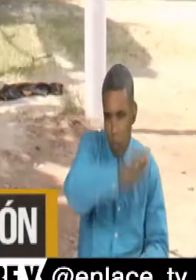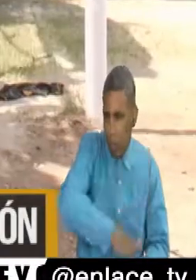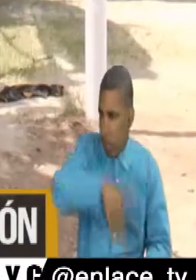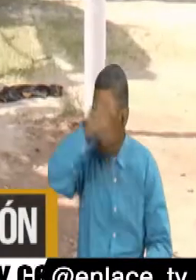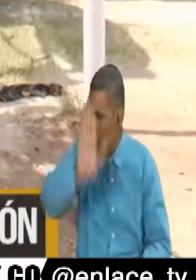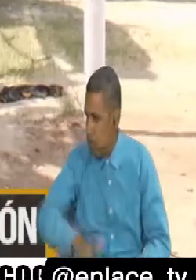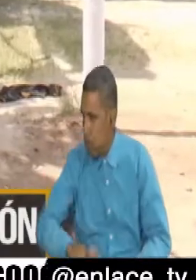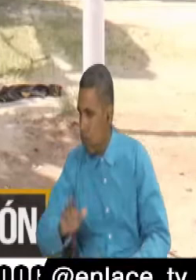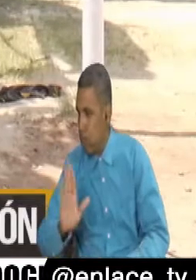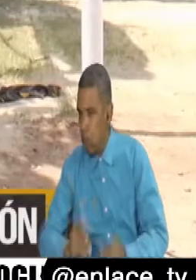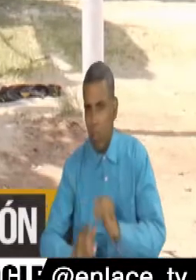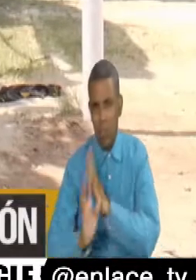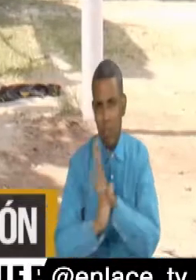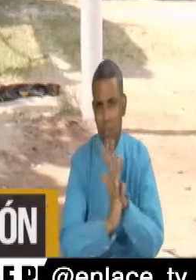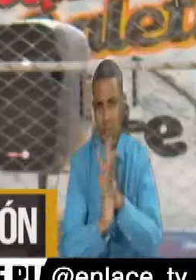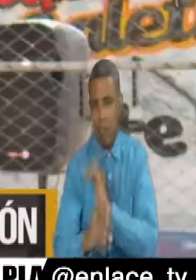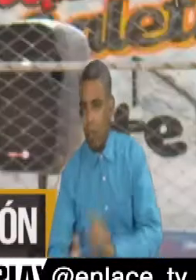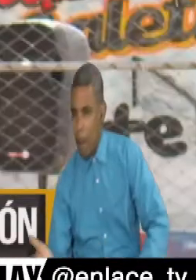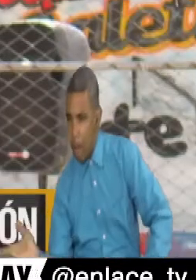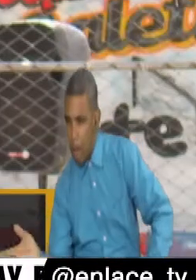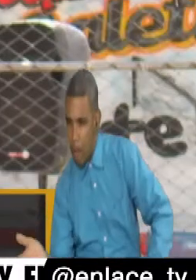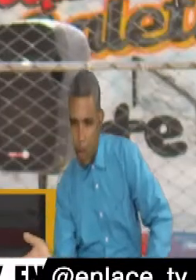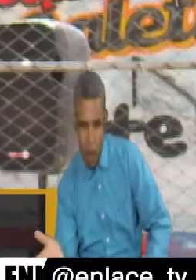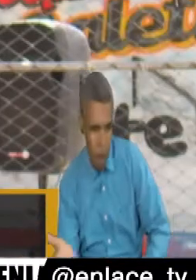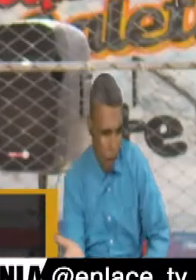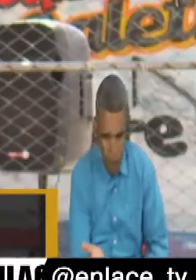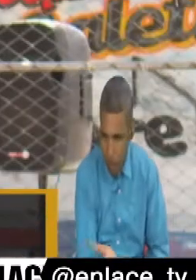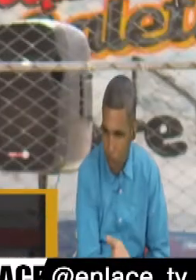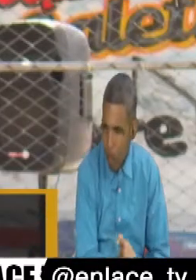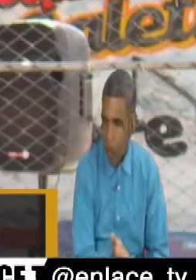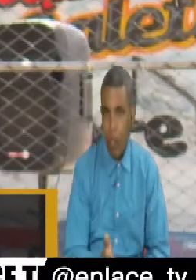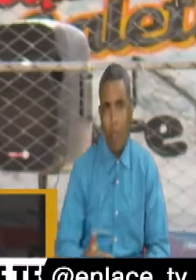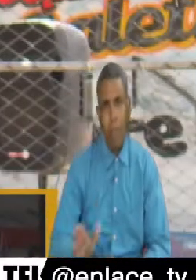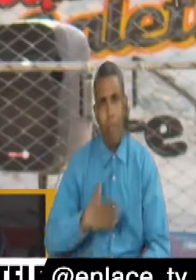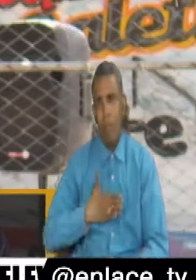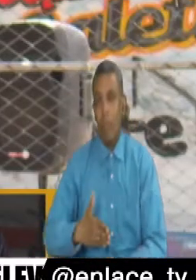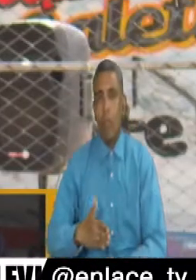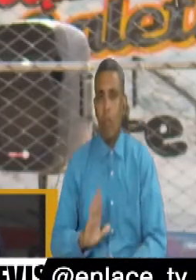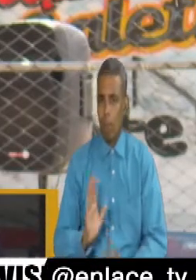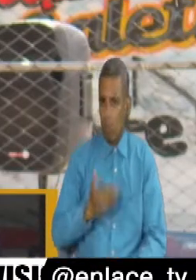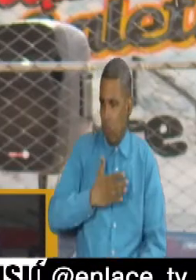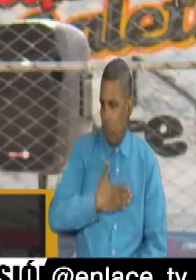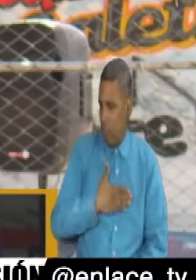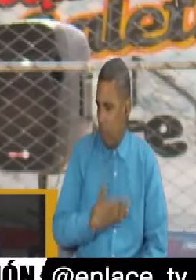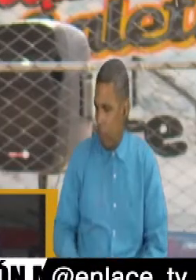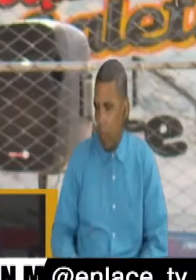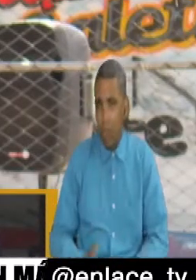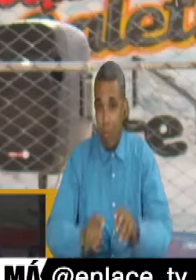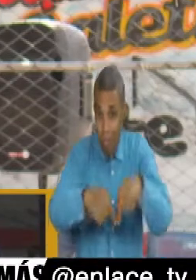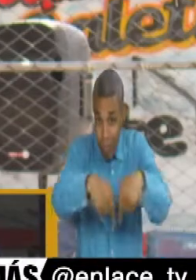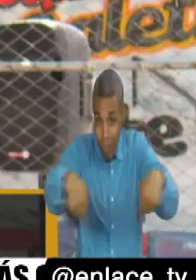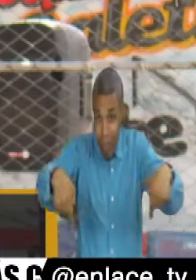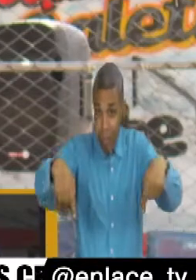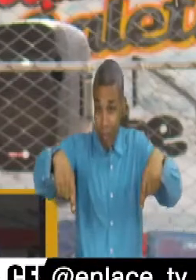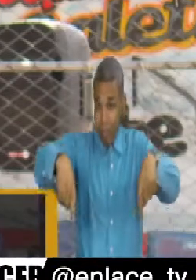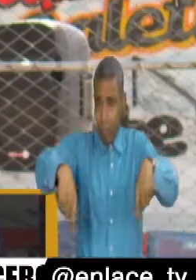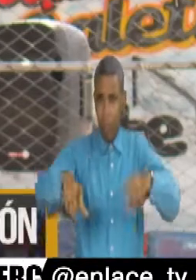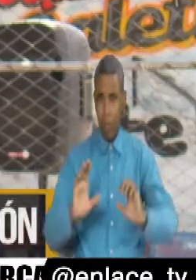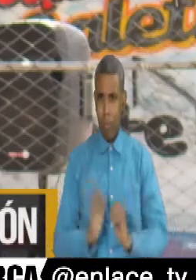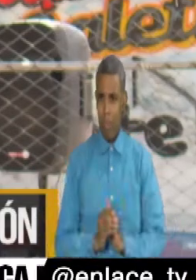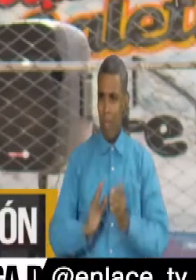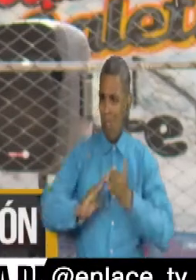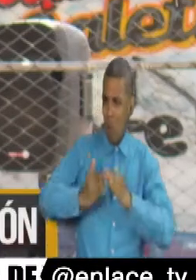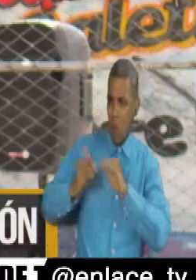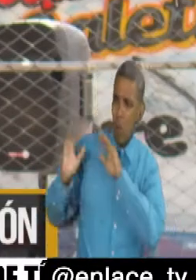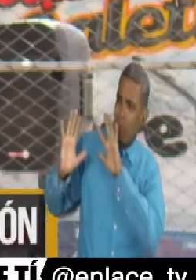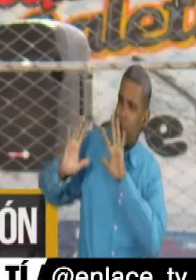para embellecer la cancha del sector. Igual, pero nosotros nos nace el corazón porque es que es una polideportiva que llega demasiada gente y les